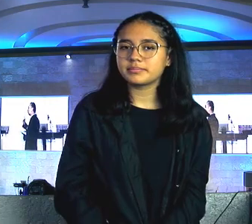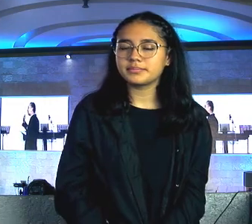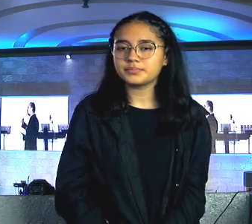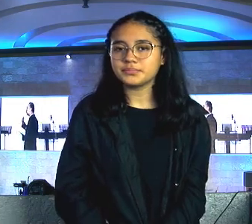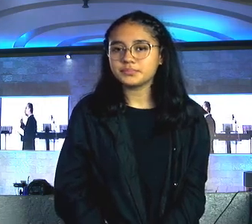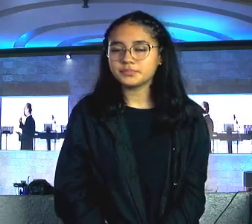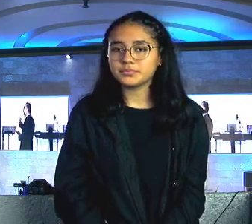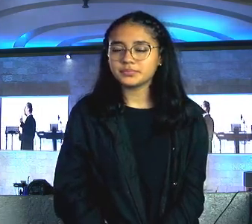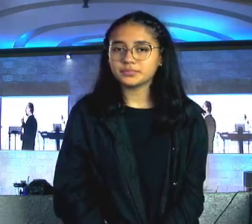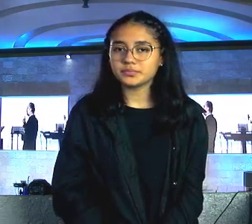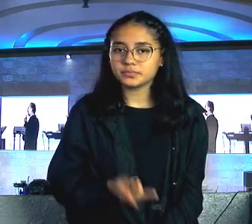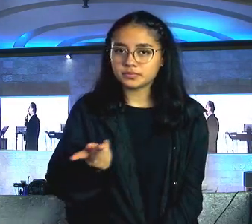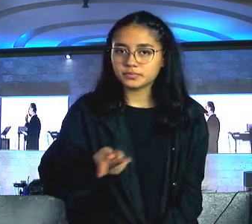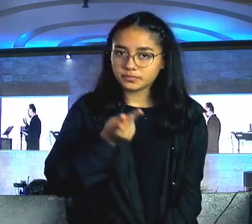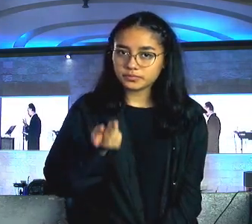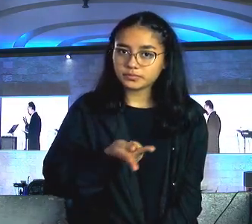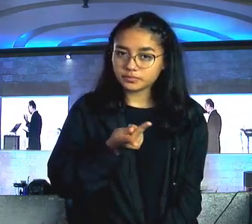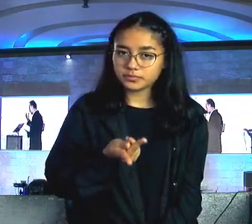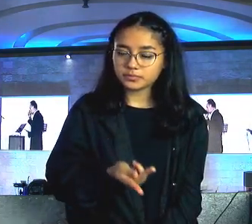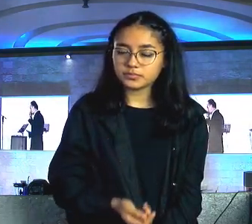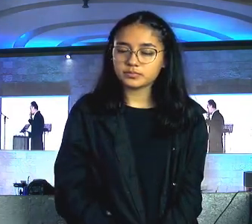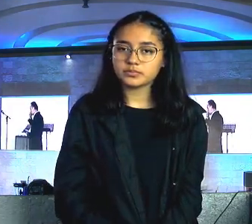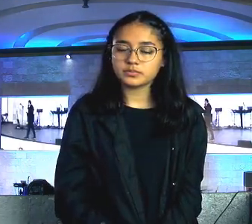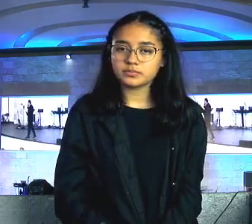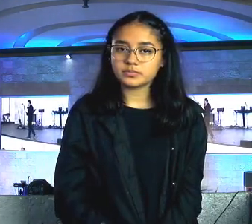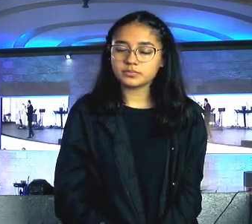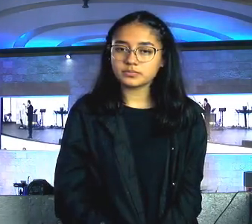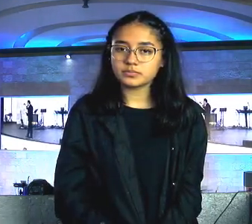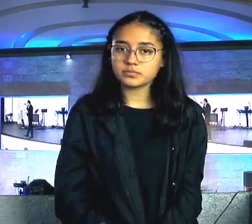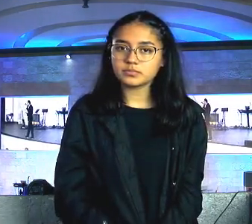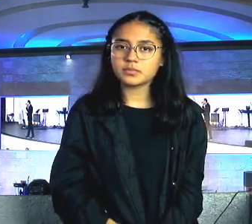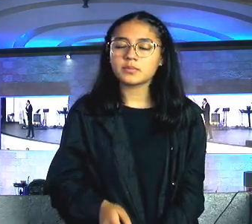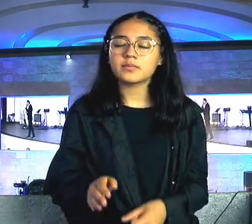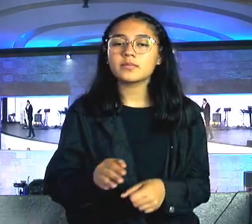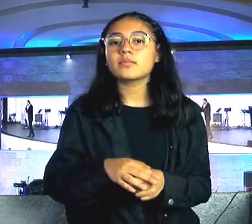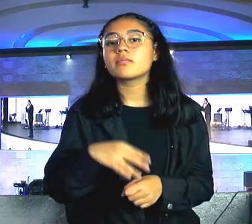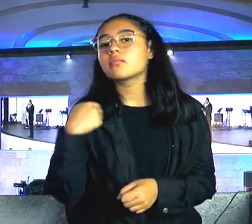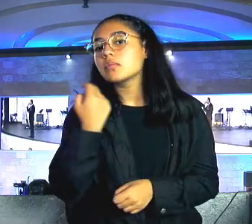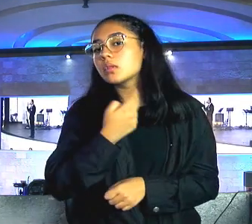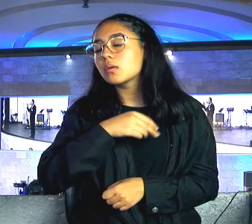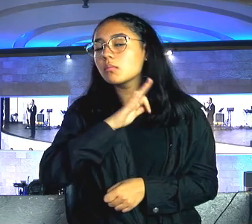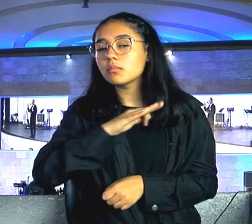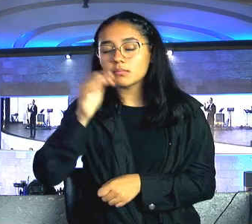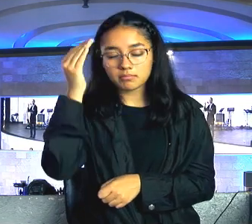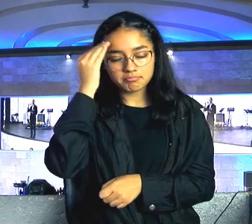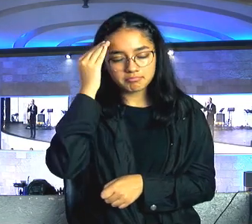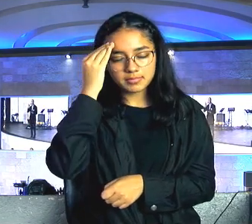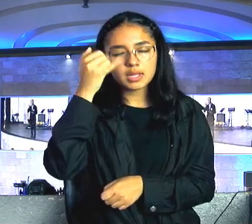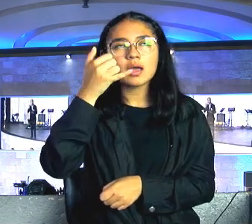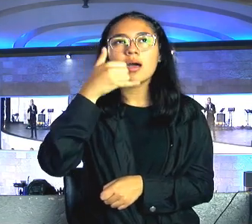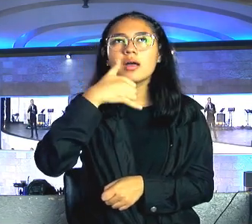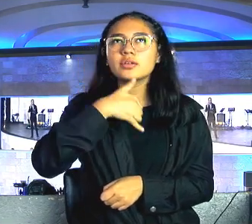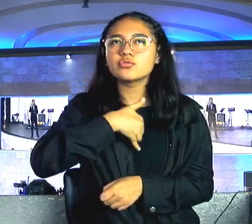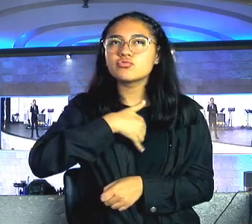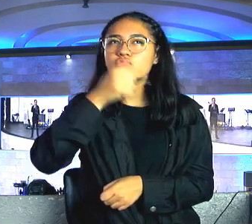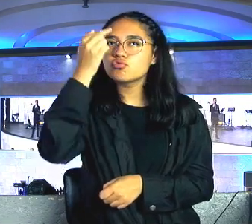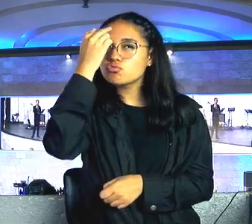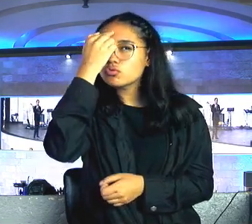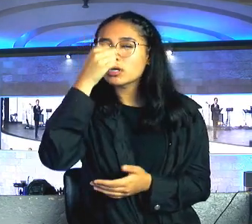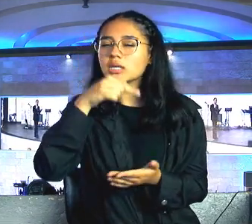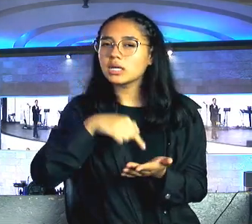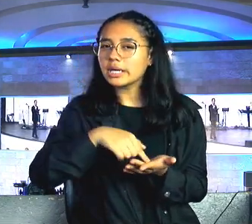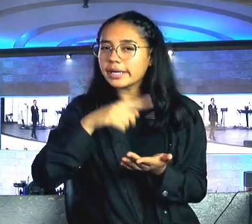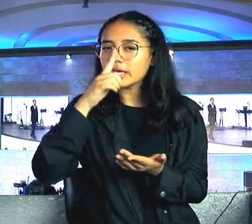que Dios ve en mí? Porque uno podría pensar, yo creo que yo soy una